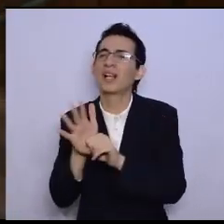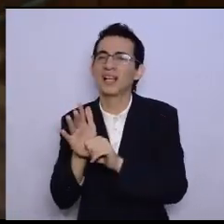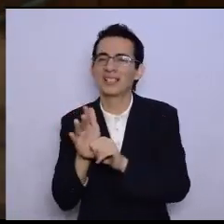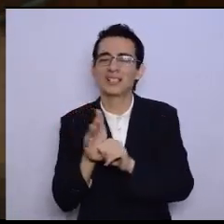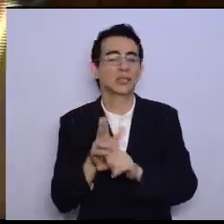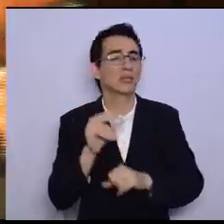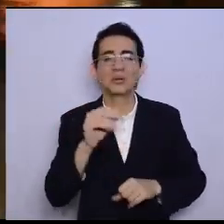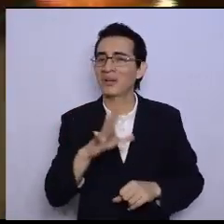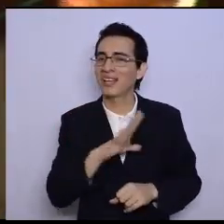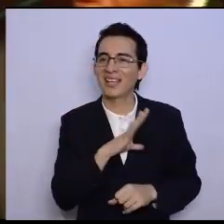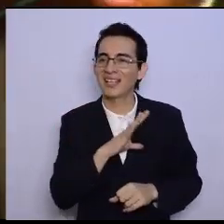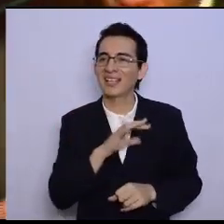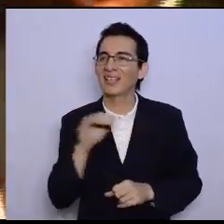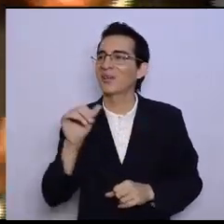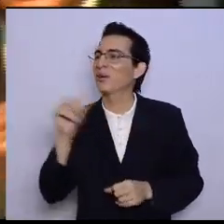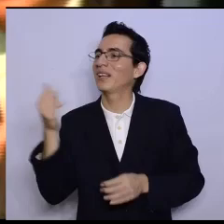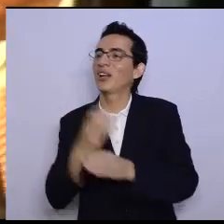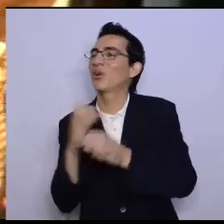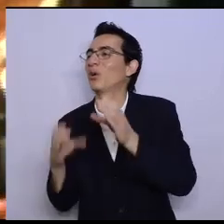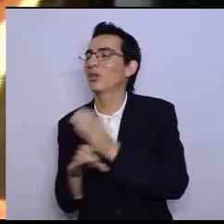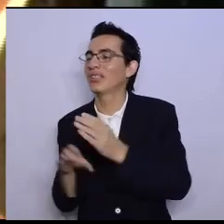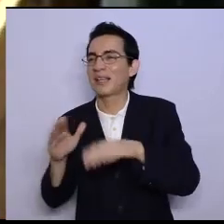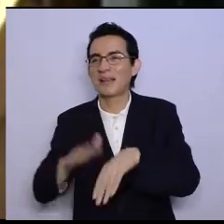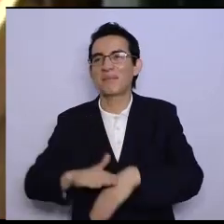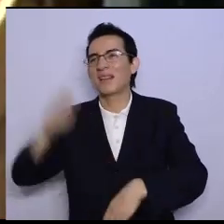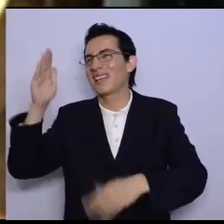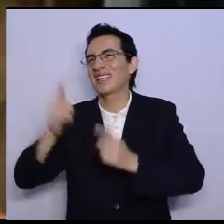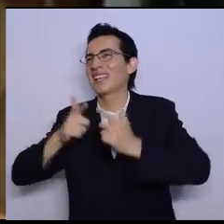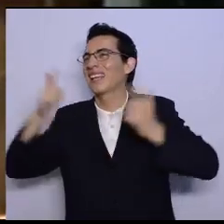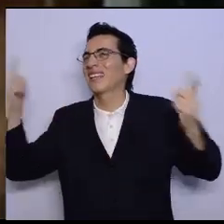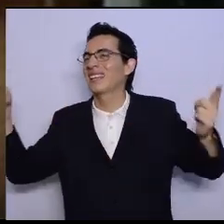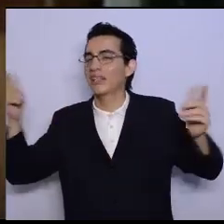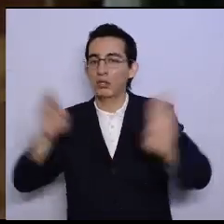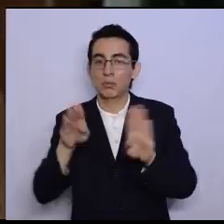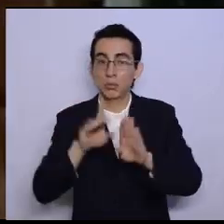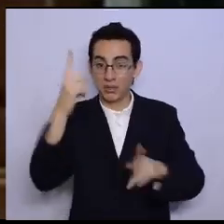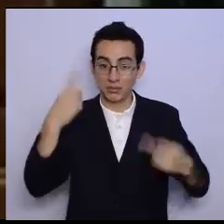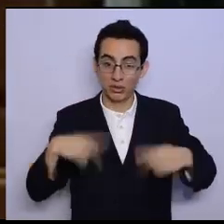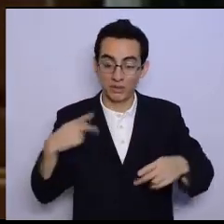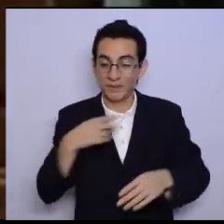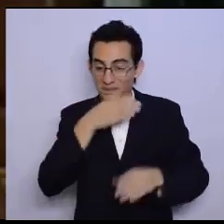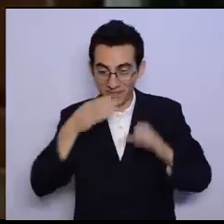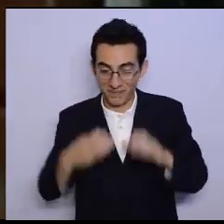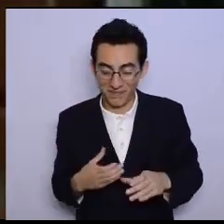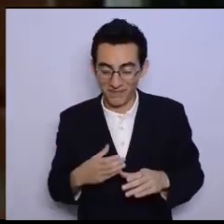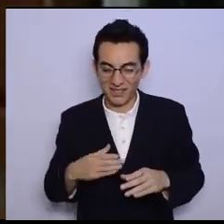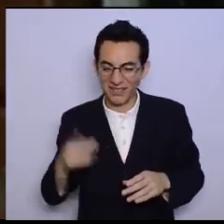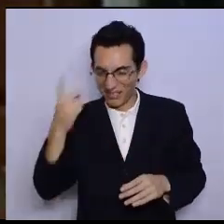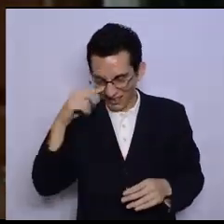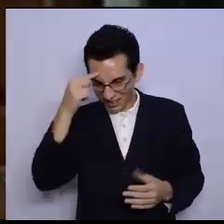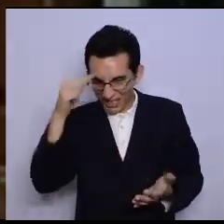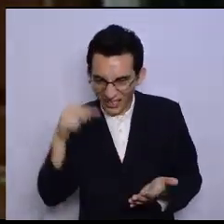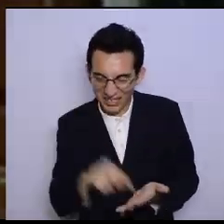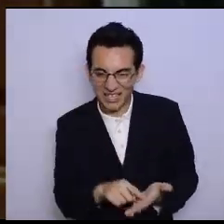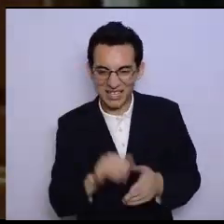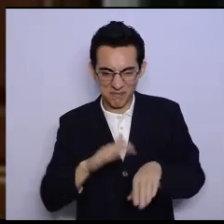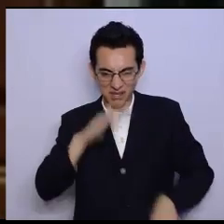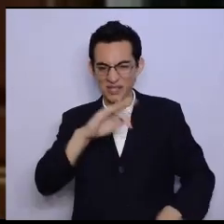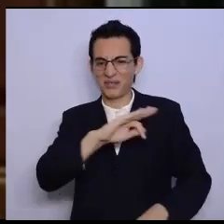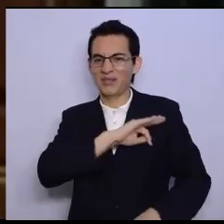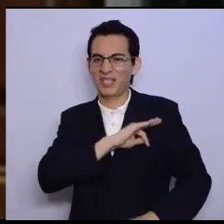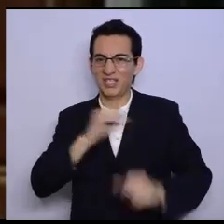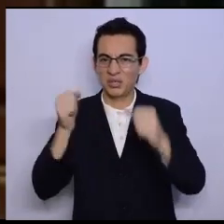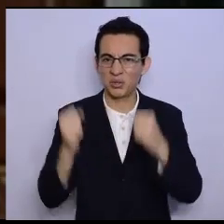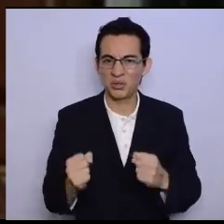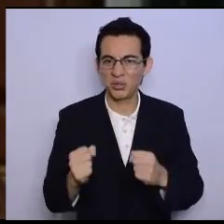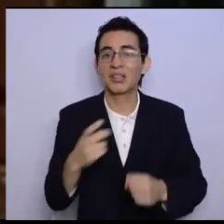No hay nada que glorifique más como un cristiano así. Ahora, para llegar a ese quilataje, pues se necesita el trato de